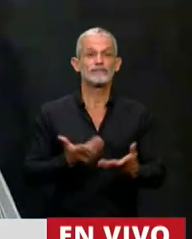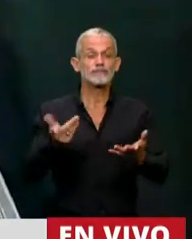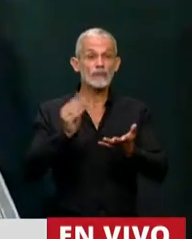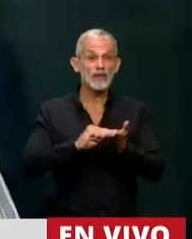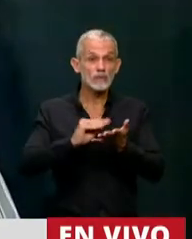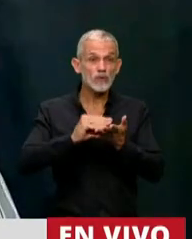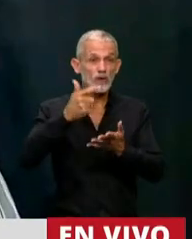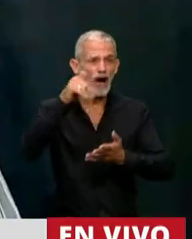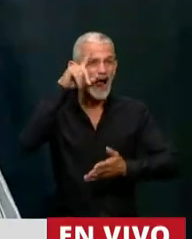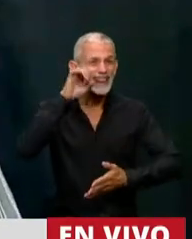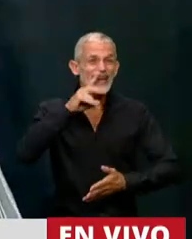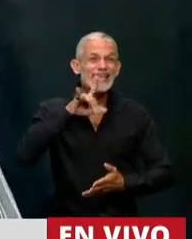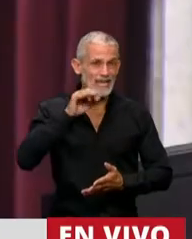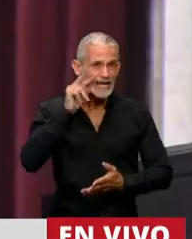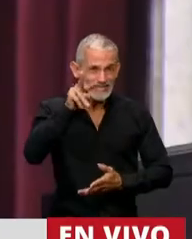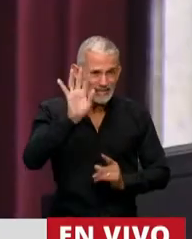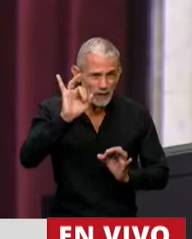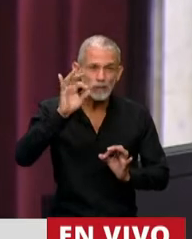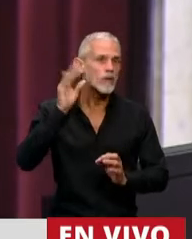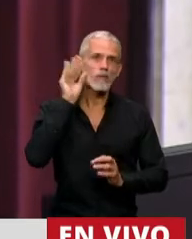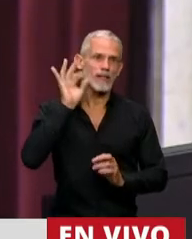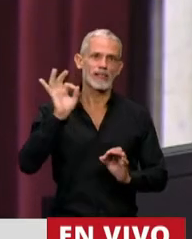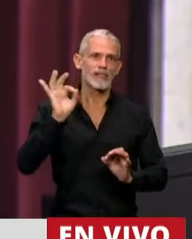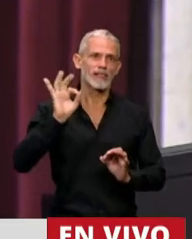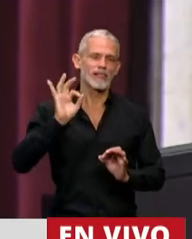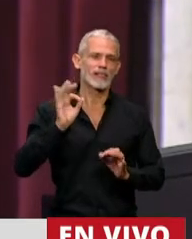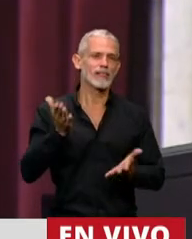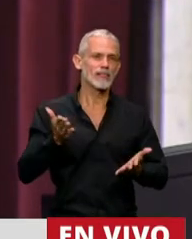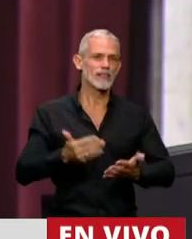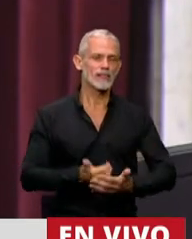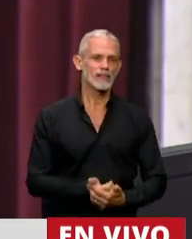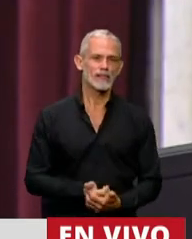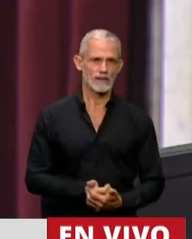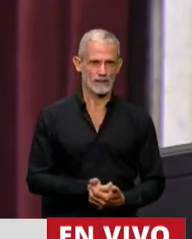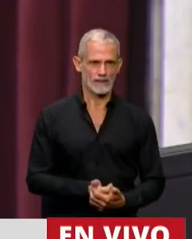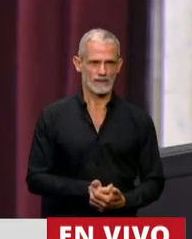Diputado Alderete, lo vemos, pero no lo estamos escuchando.